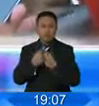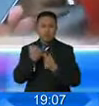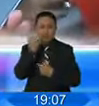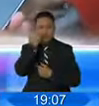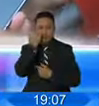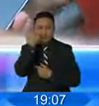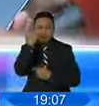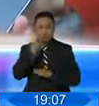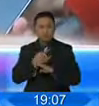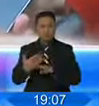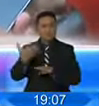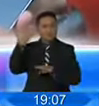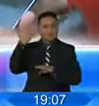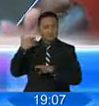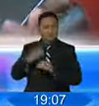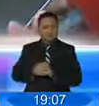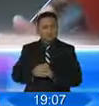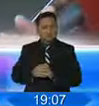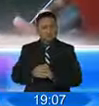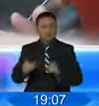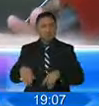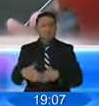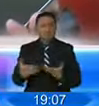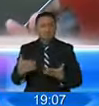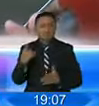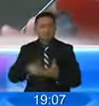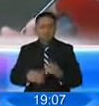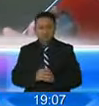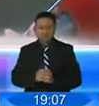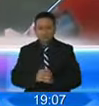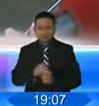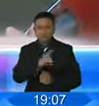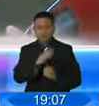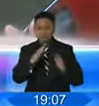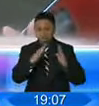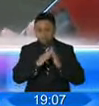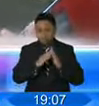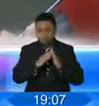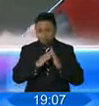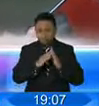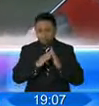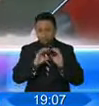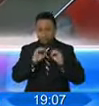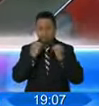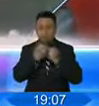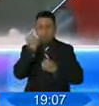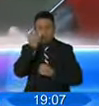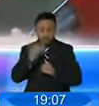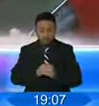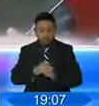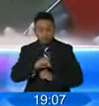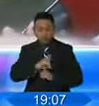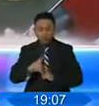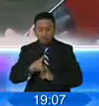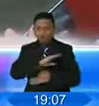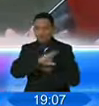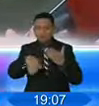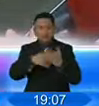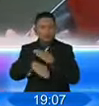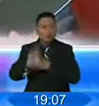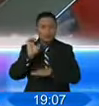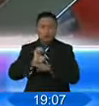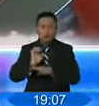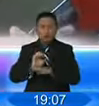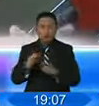una semana, no solamente se remite a la casa de la CONAIE, de la educación, se remite a la casa grande. Y la